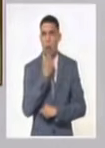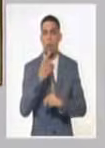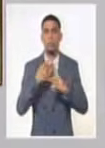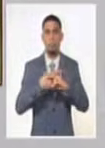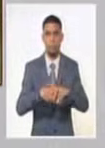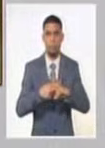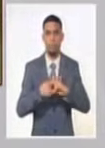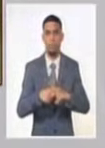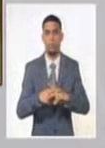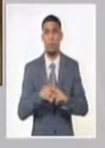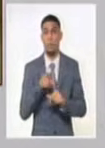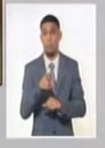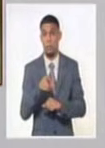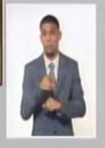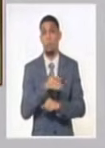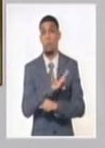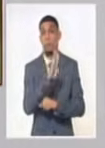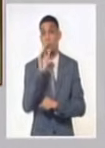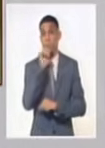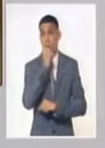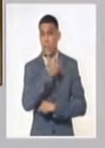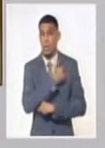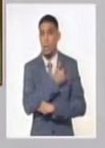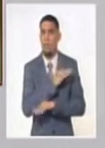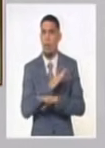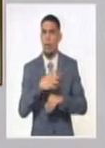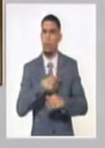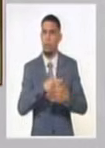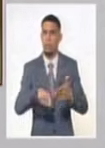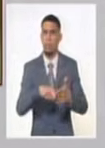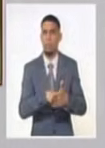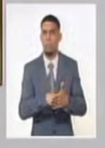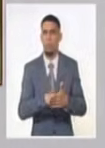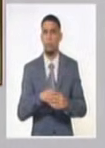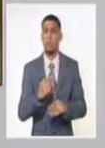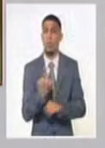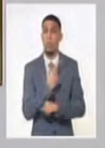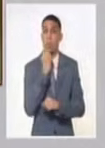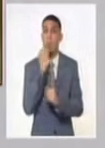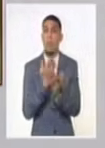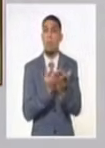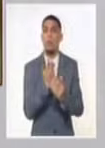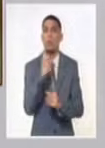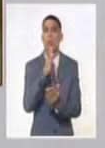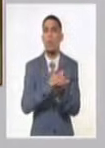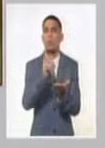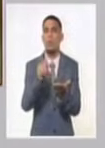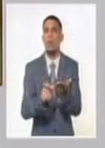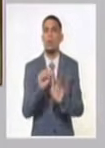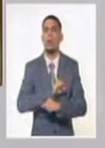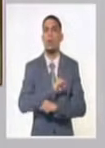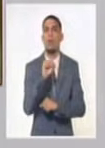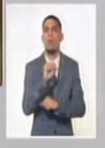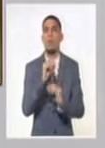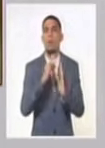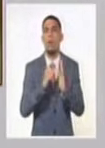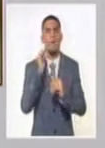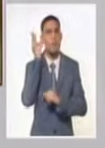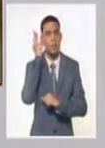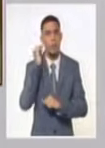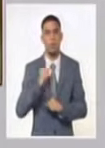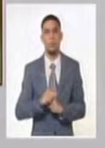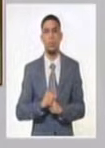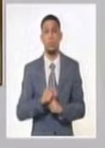hemos priorizado la práctica. Recibimos, por ejemplo, en Ideas Multimedia recibimos un muchacho graduado. Muy bien, en febrero, así mismo. Entonces, febrero. Perfecto, entonces con ellos que hemos